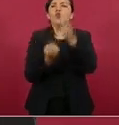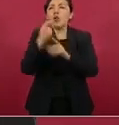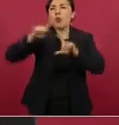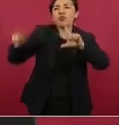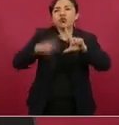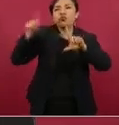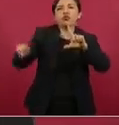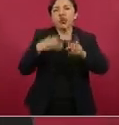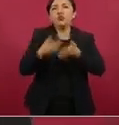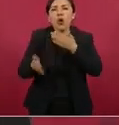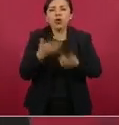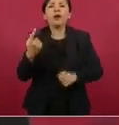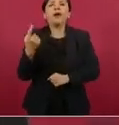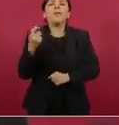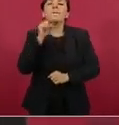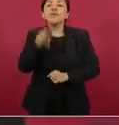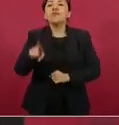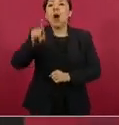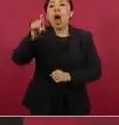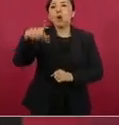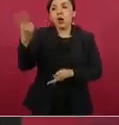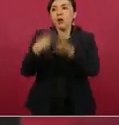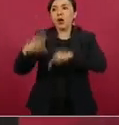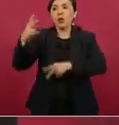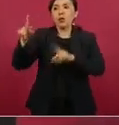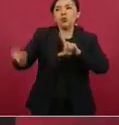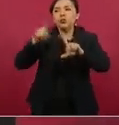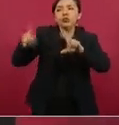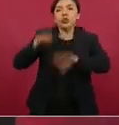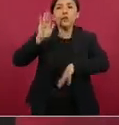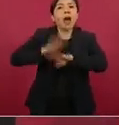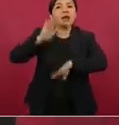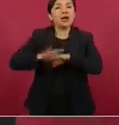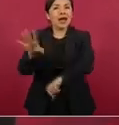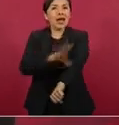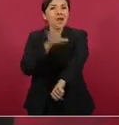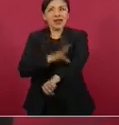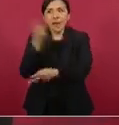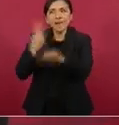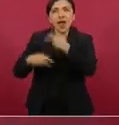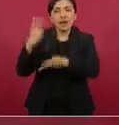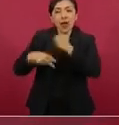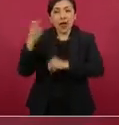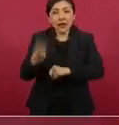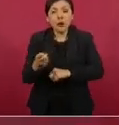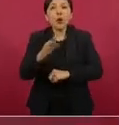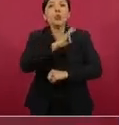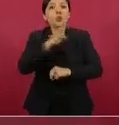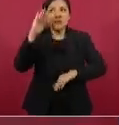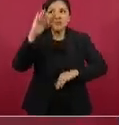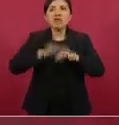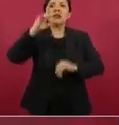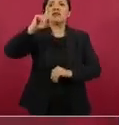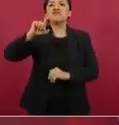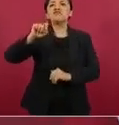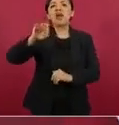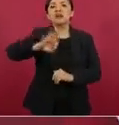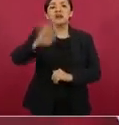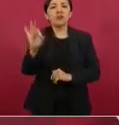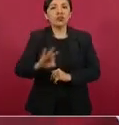con la misma agua generen más energía, vamos a llegar hasta el